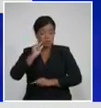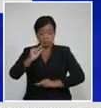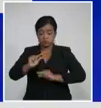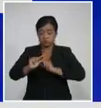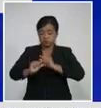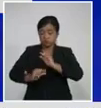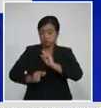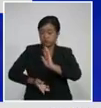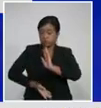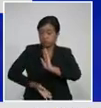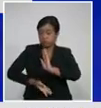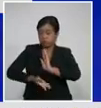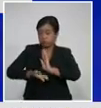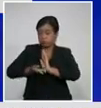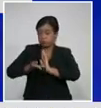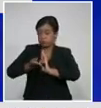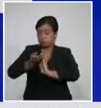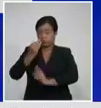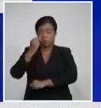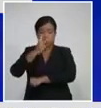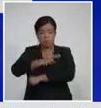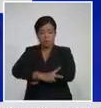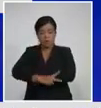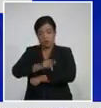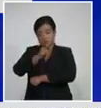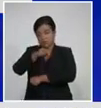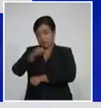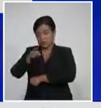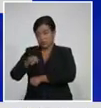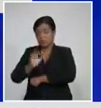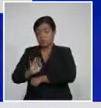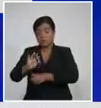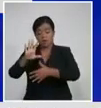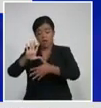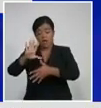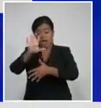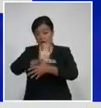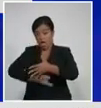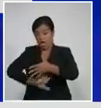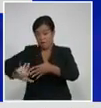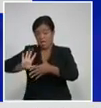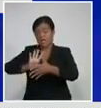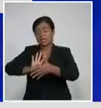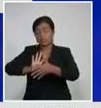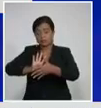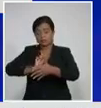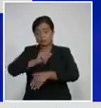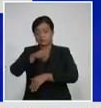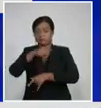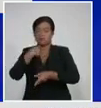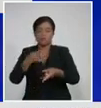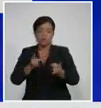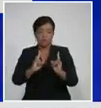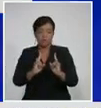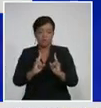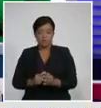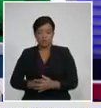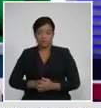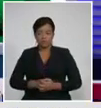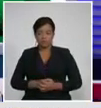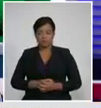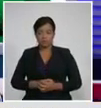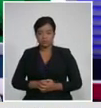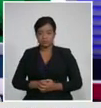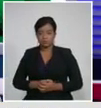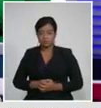número de países de América que van aportando el mayor número de fallecidos. Hasta